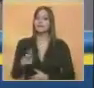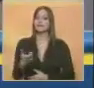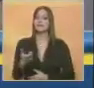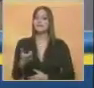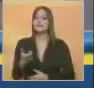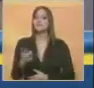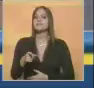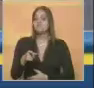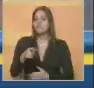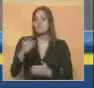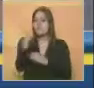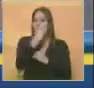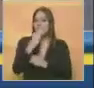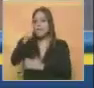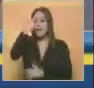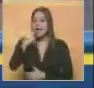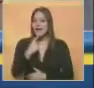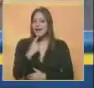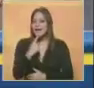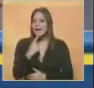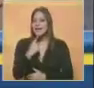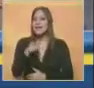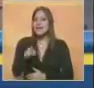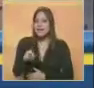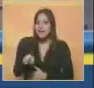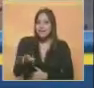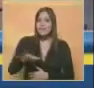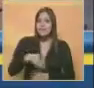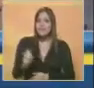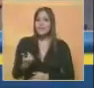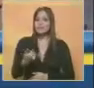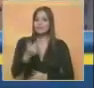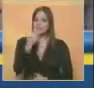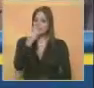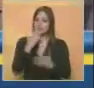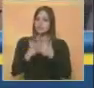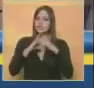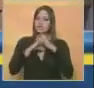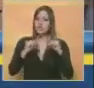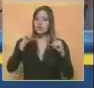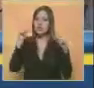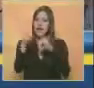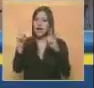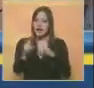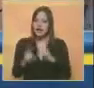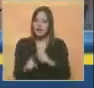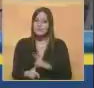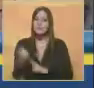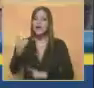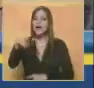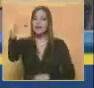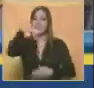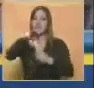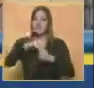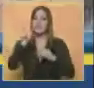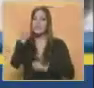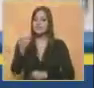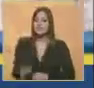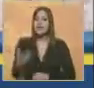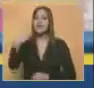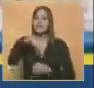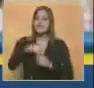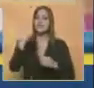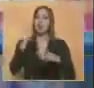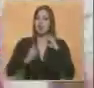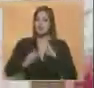que el cuidado estético y cómo ellas son capaces de afrontar todos los cambios que tienen dentro de su persona, dentro de su organismo,